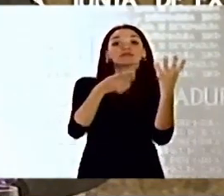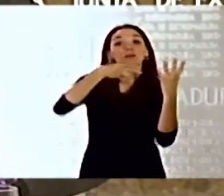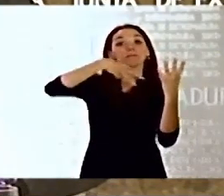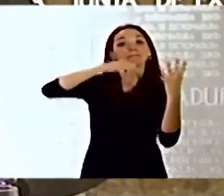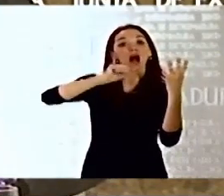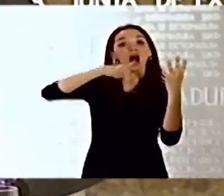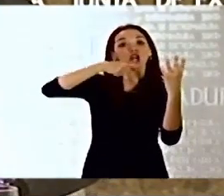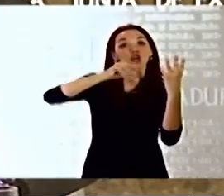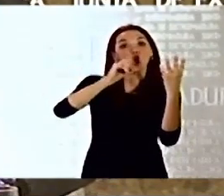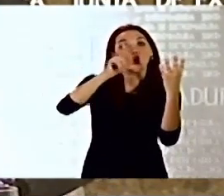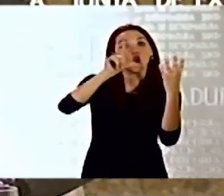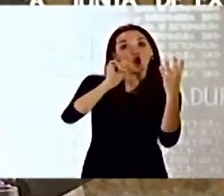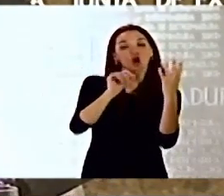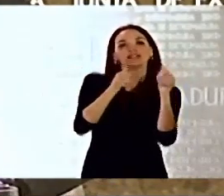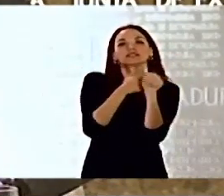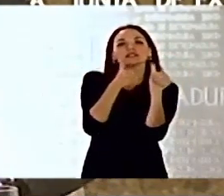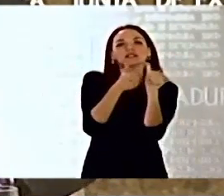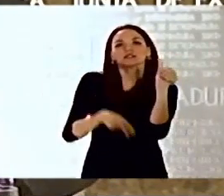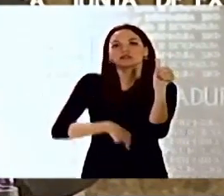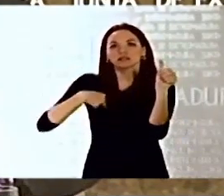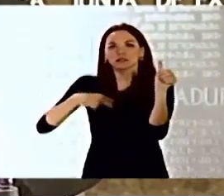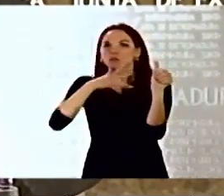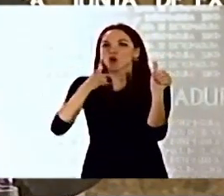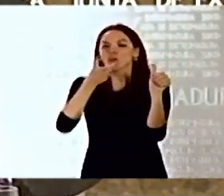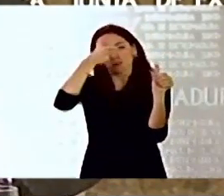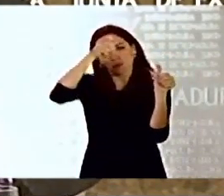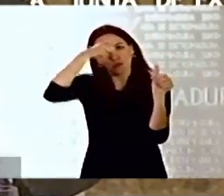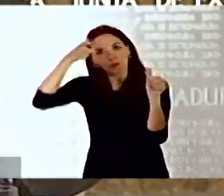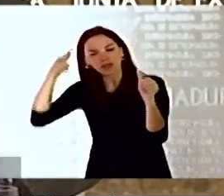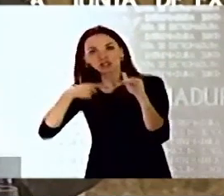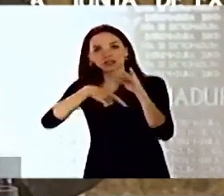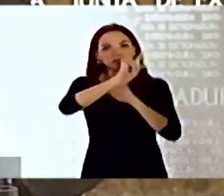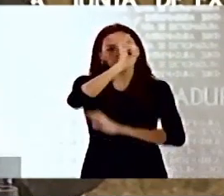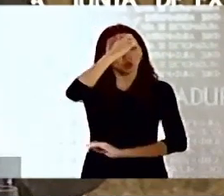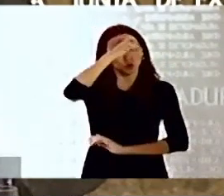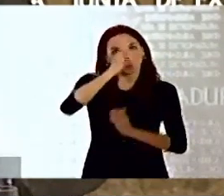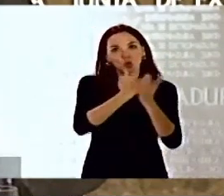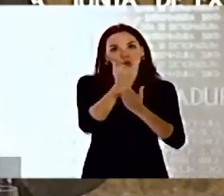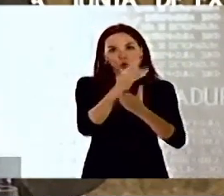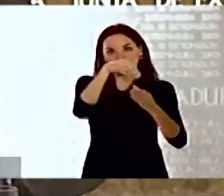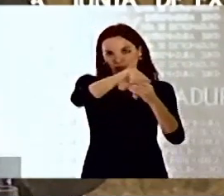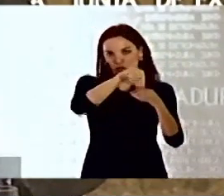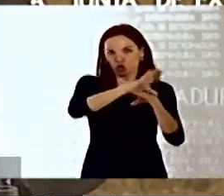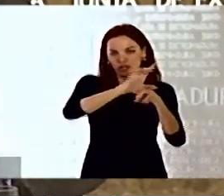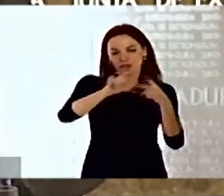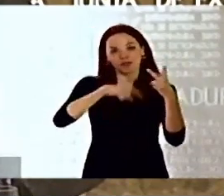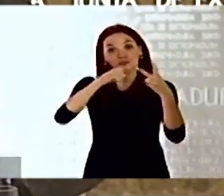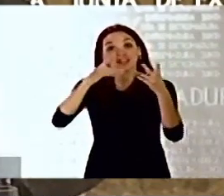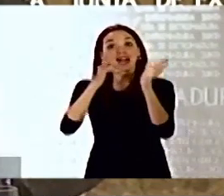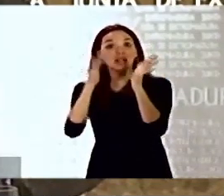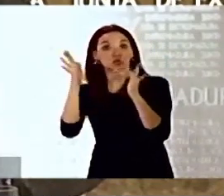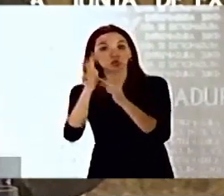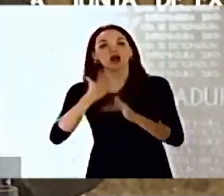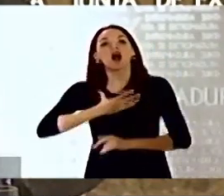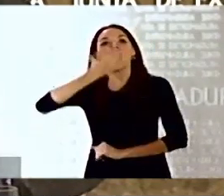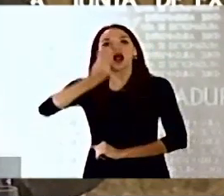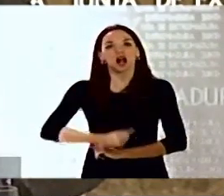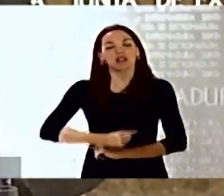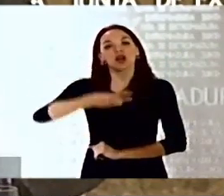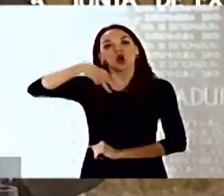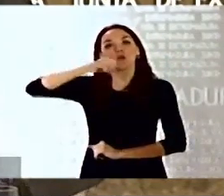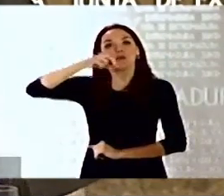Manolo, secretario general de Población y Desarrollo Rural de la Consejería de Agricultura; Jesús, el alcalde de Monterrubio